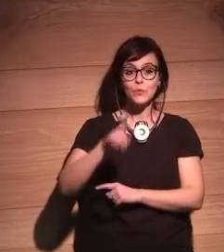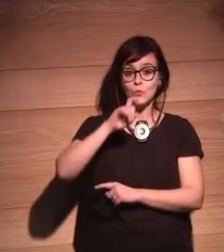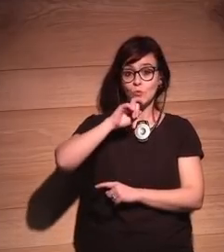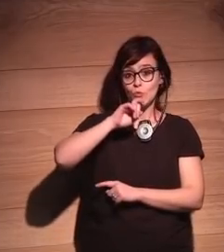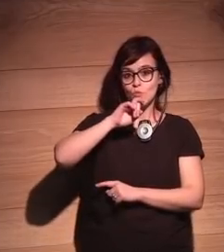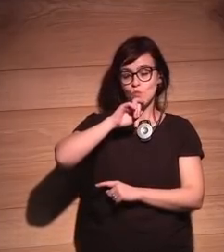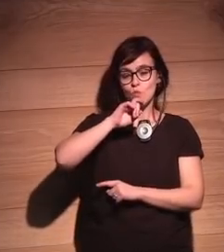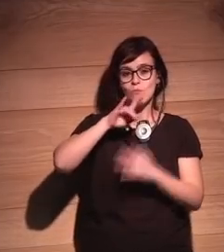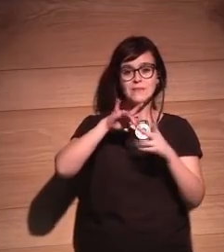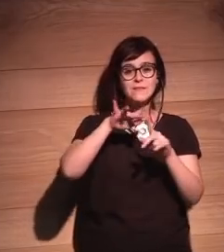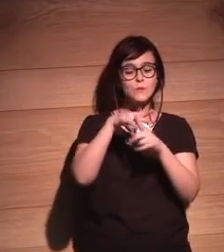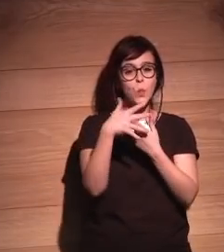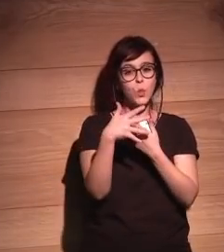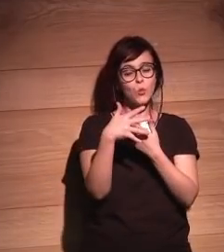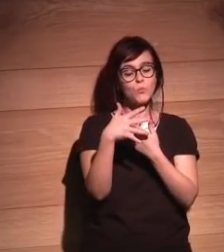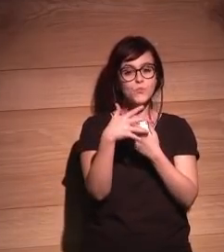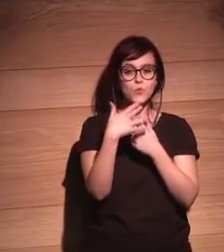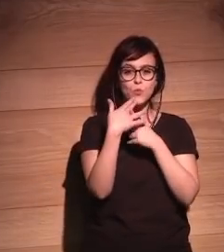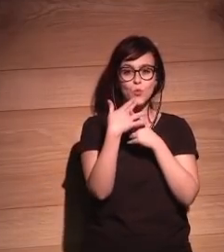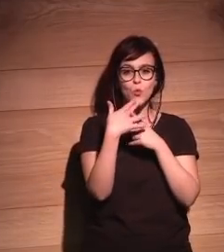cómo ser constructivo